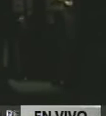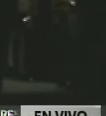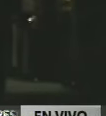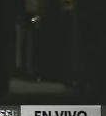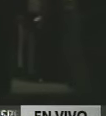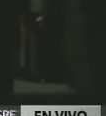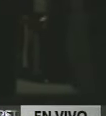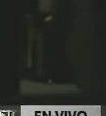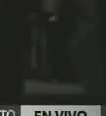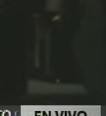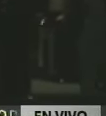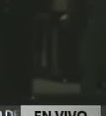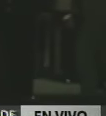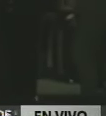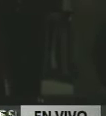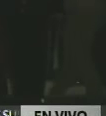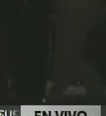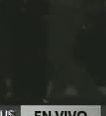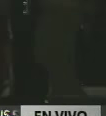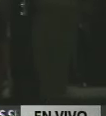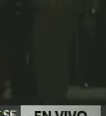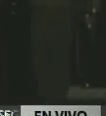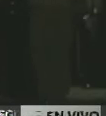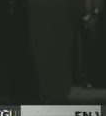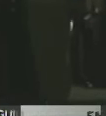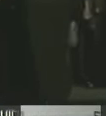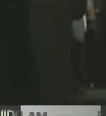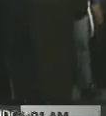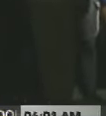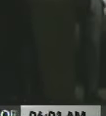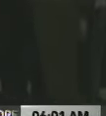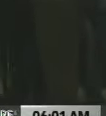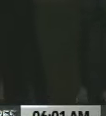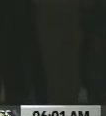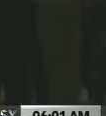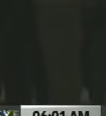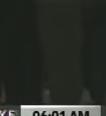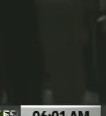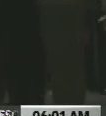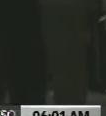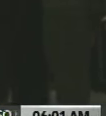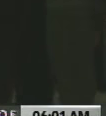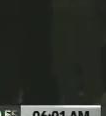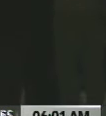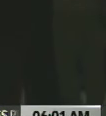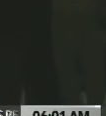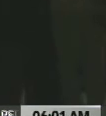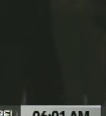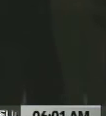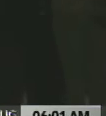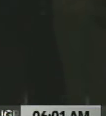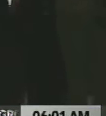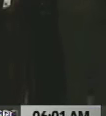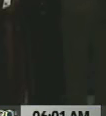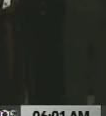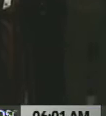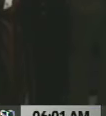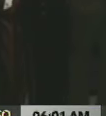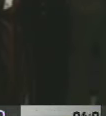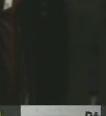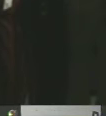Justicia y Paz. El ciudadano general en jefe Vladimir Padrino López, ministro del Poder Popular para la Defensa y